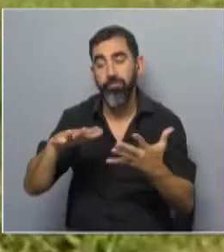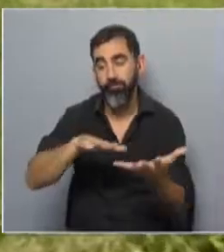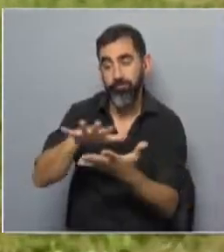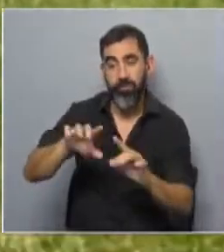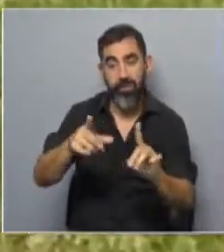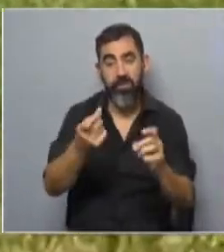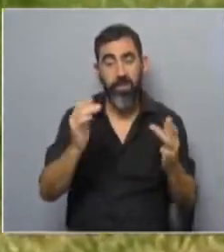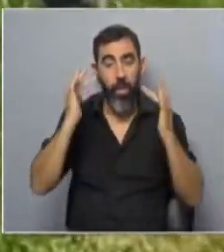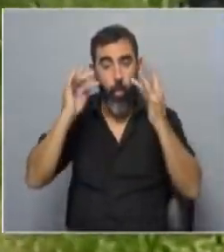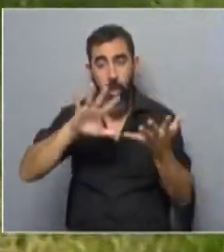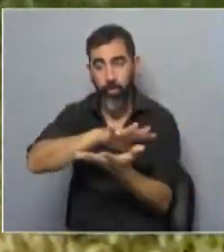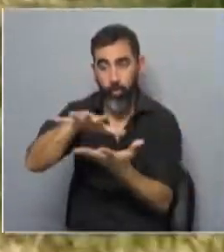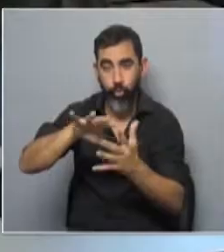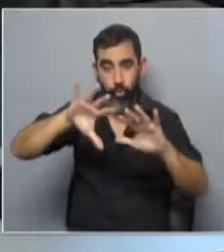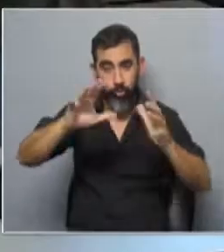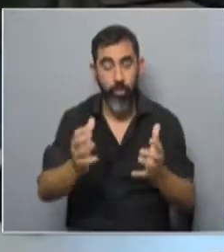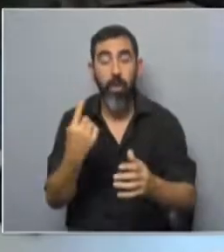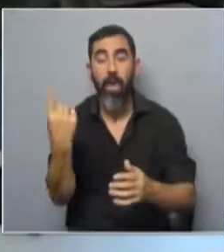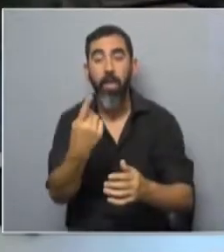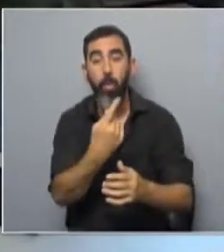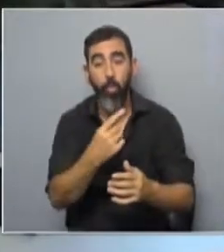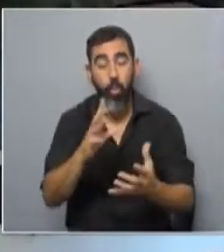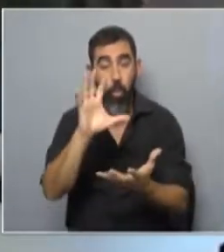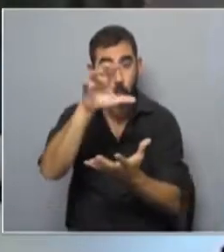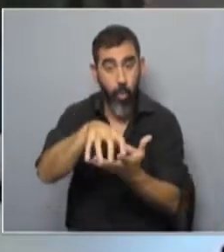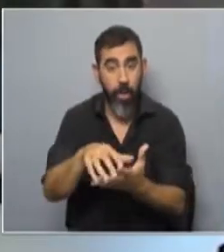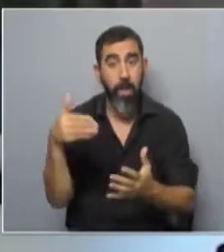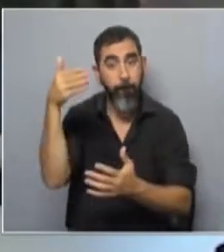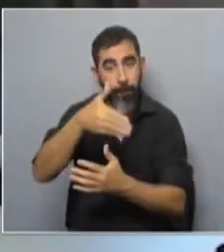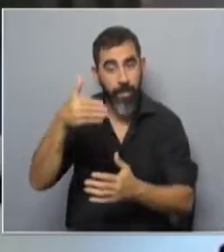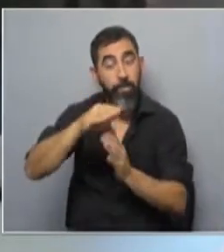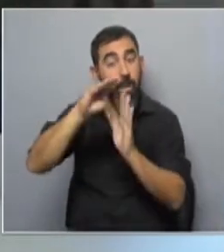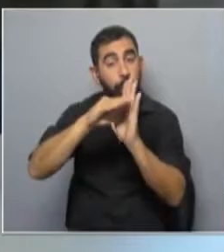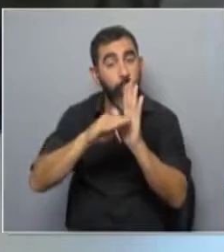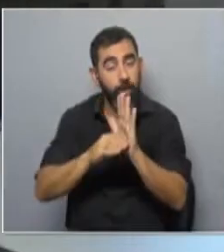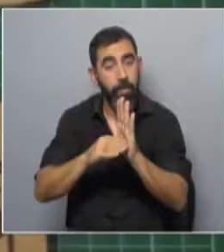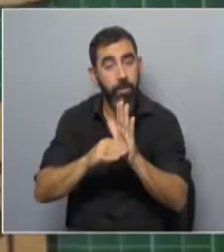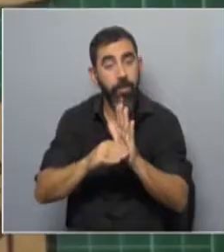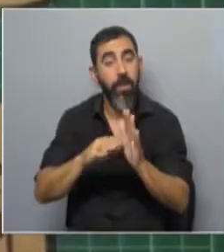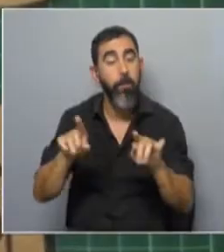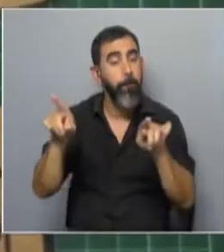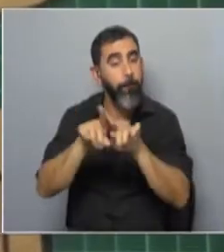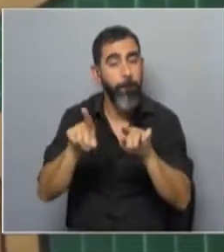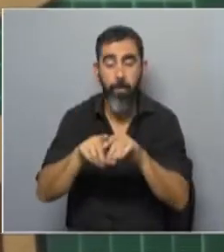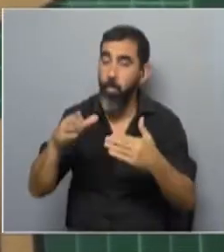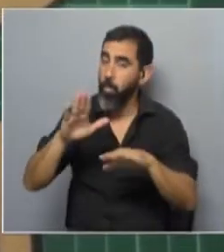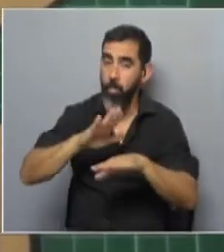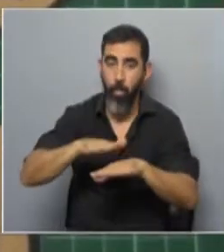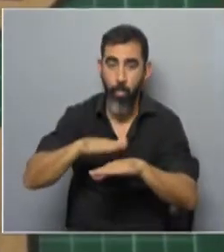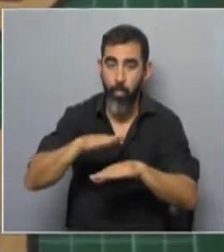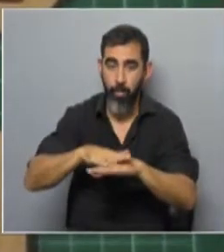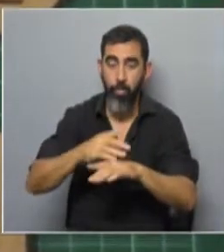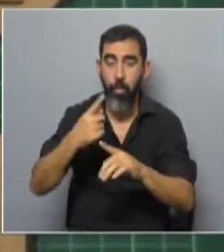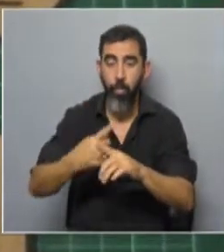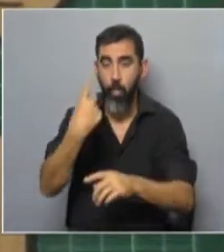tiene que tener el centro educativo en sí. Cada centro educativo que participa del programa recorre las mismas etapas que se desarrollan a lo largo de